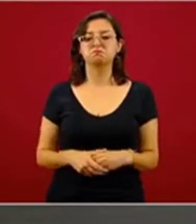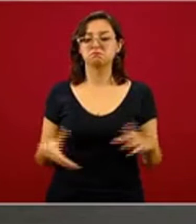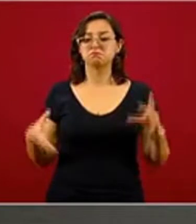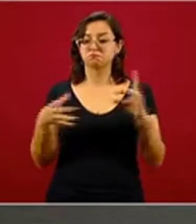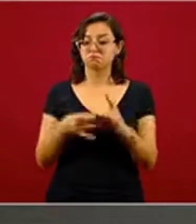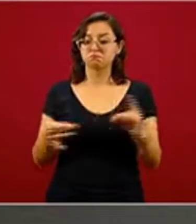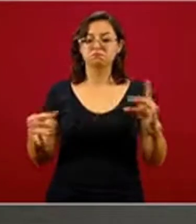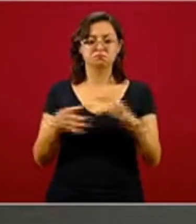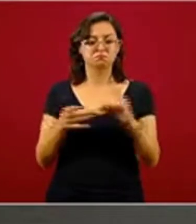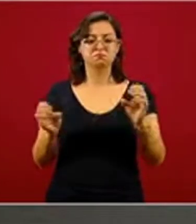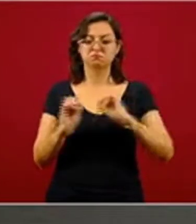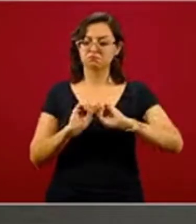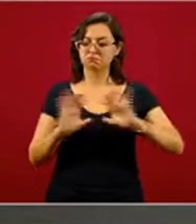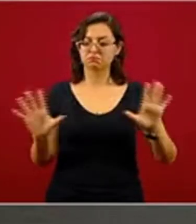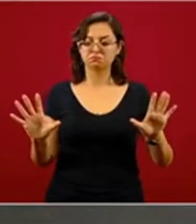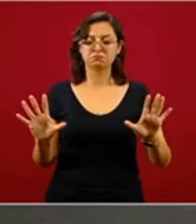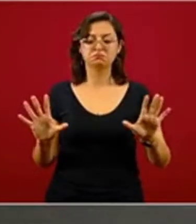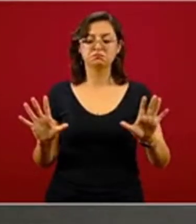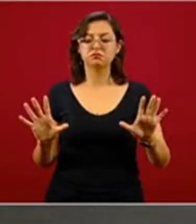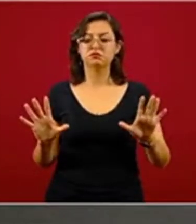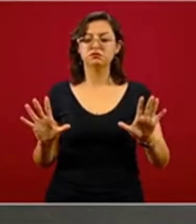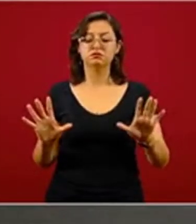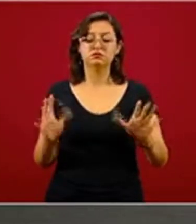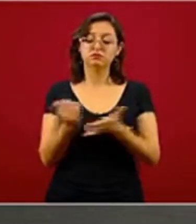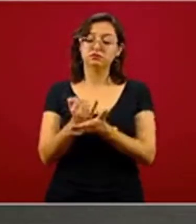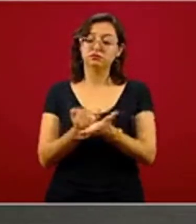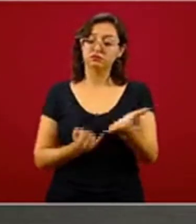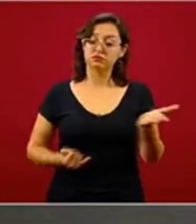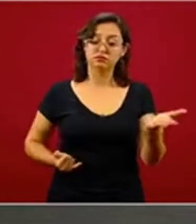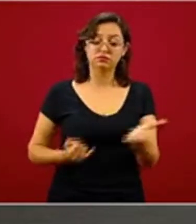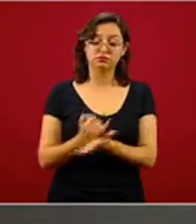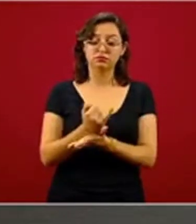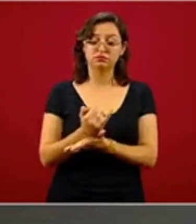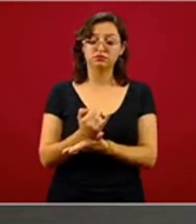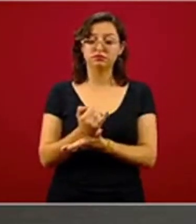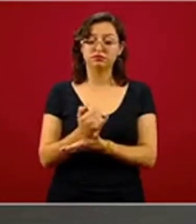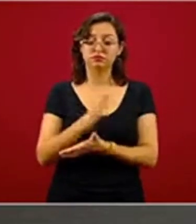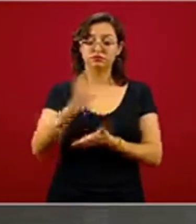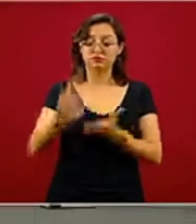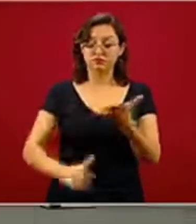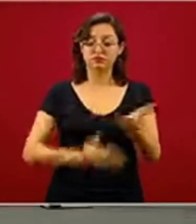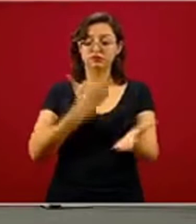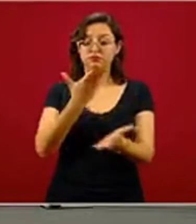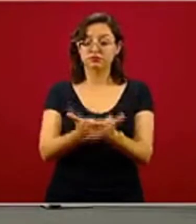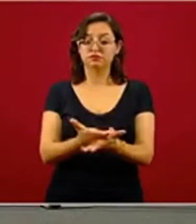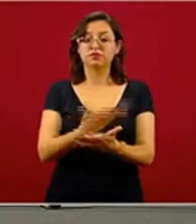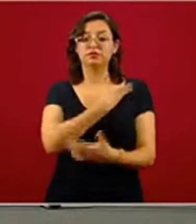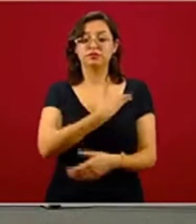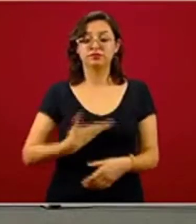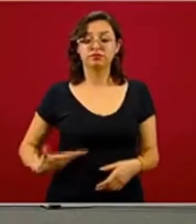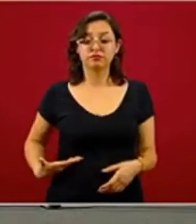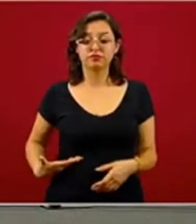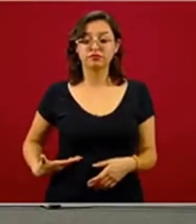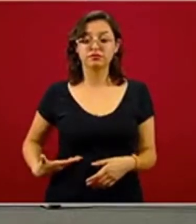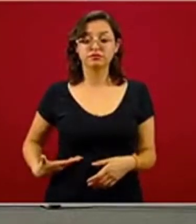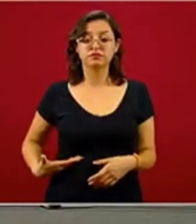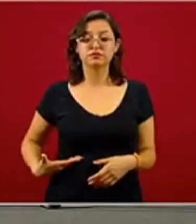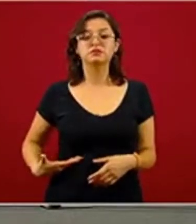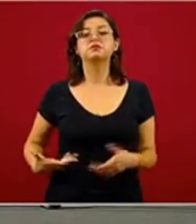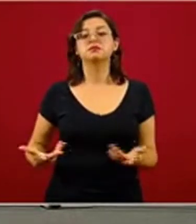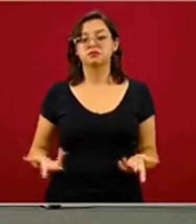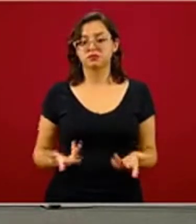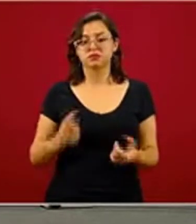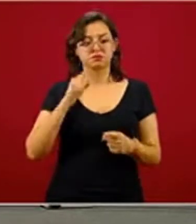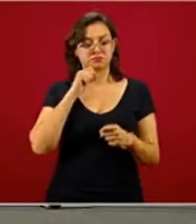Robledo, esta decisión, esta propuesta directamente del señor presidente y que gozó del